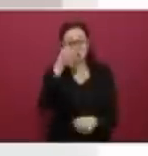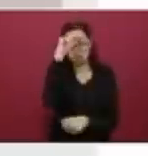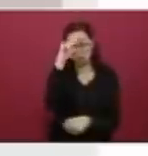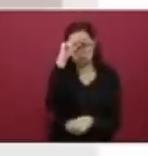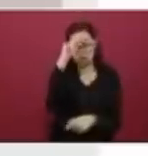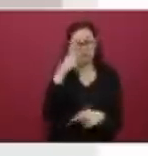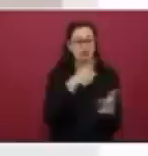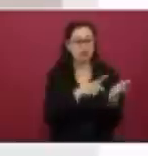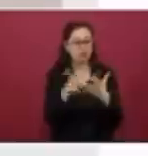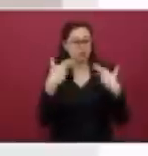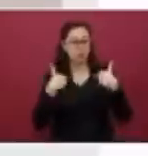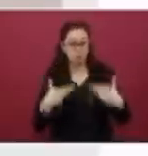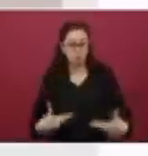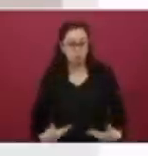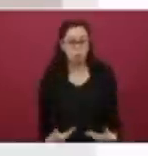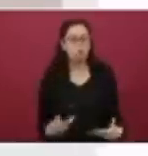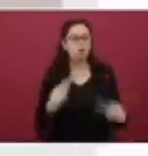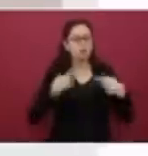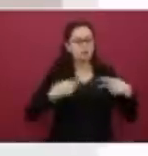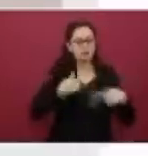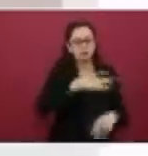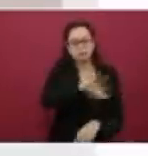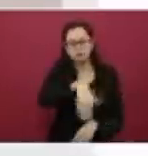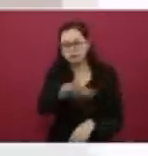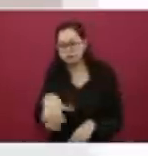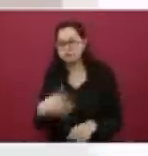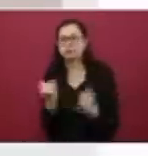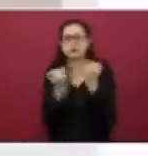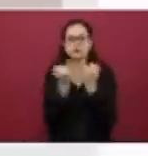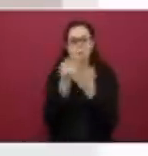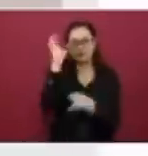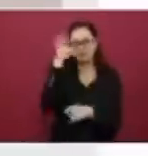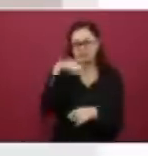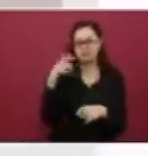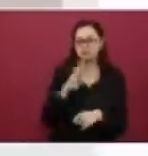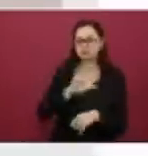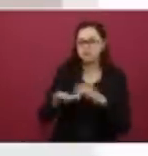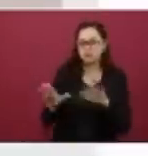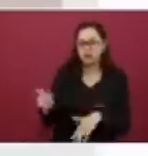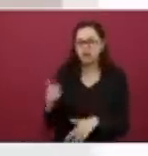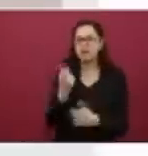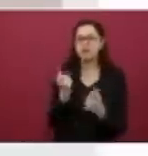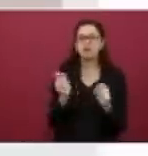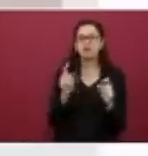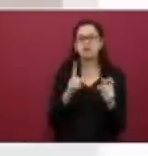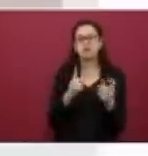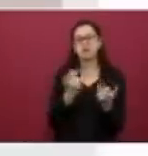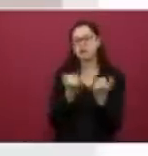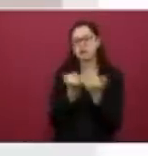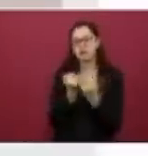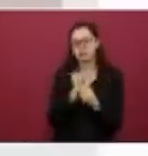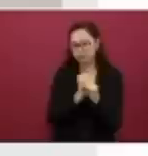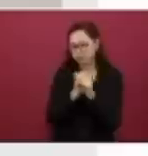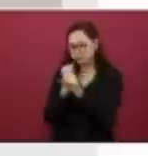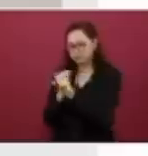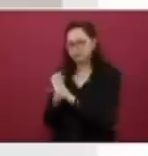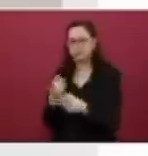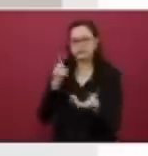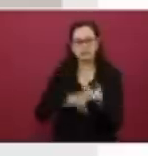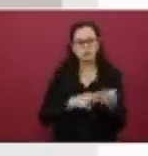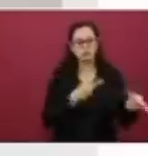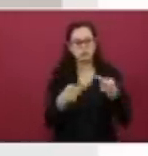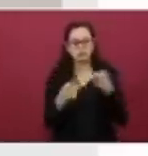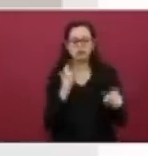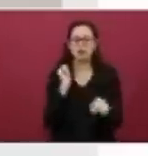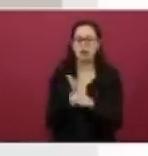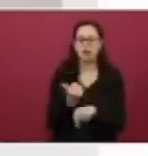personas en ciencia forense e investigación criminal su plan de trabajo como fue el diagnóstico la administración